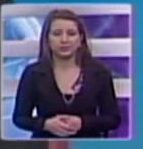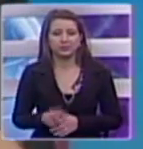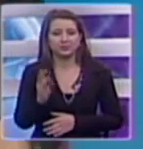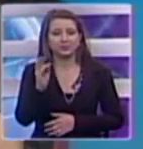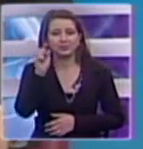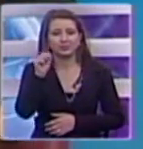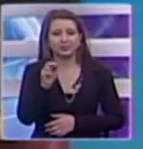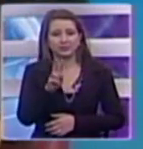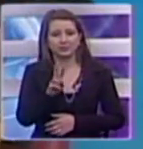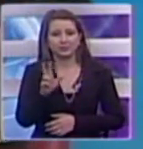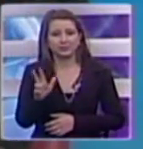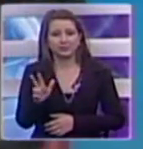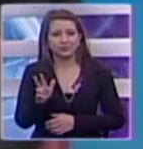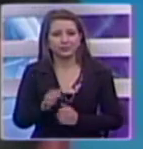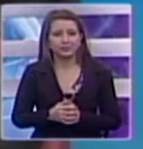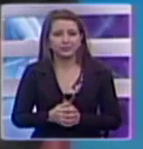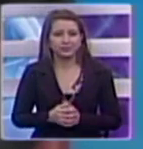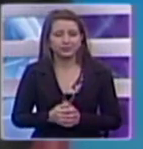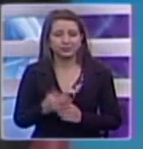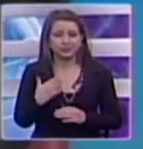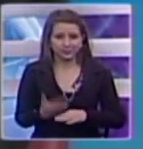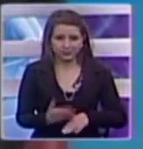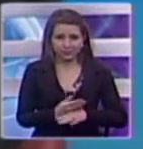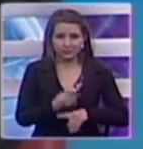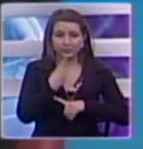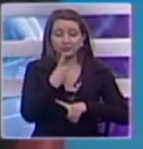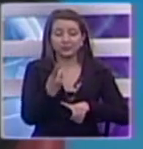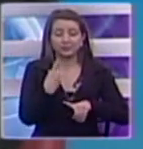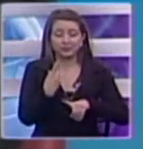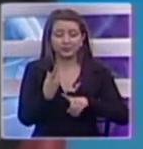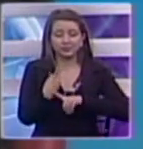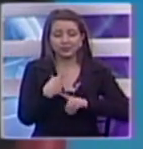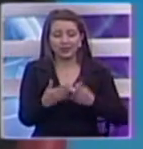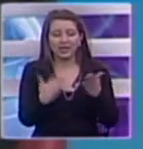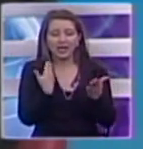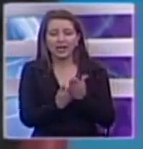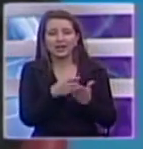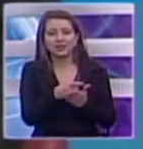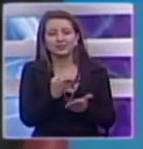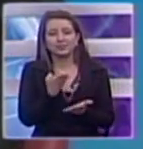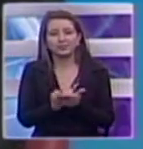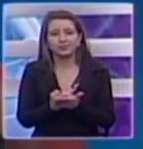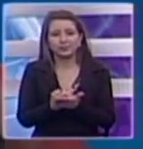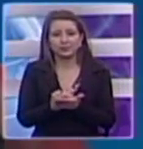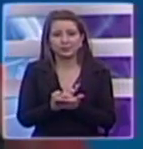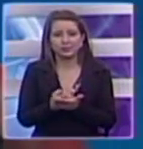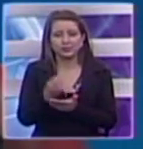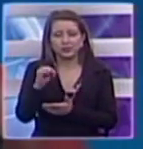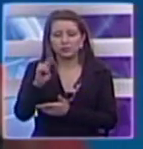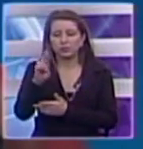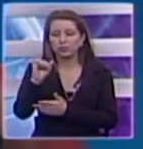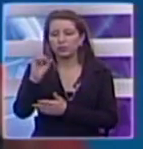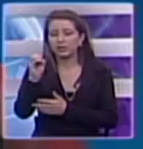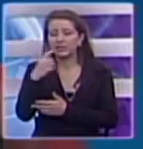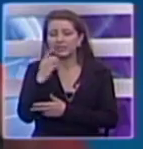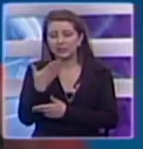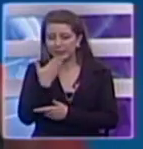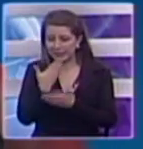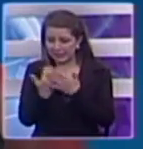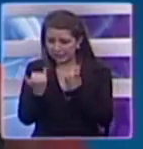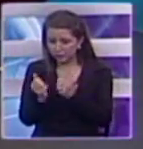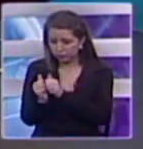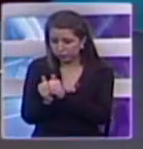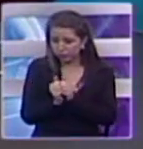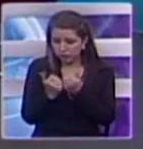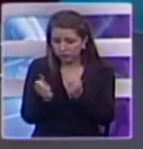Siete de la mañana, 23 minutos, lo habíamos anunciado antes de ir al corte. Está con nosotros el economista Mauricio Ramírez, a quien quiero agradecerle por